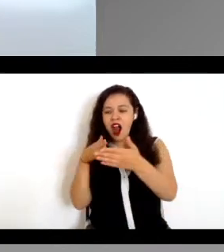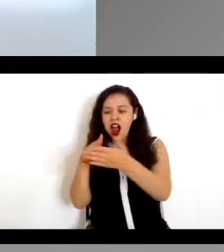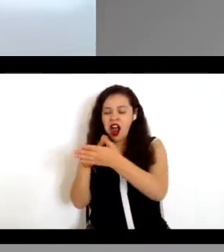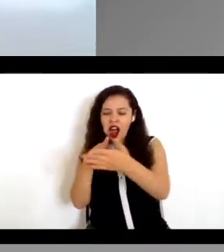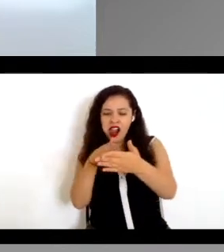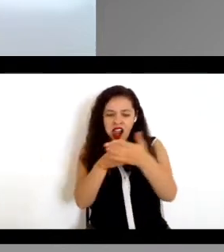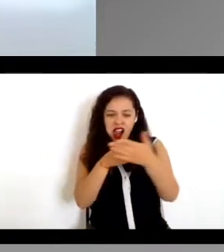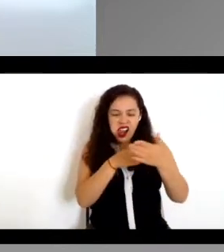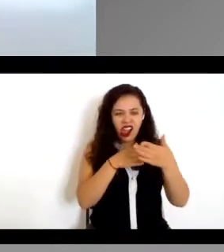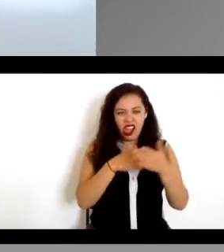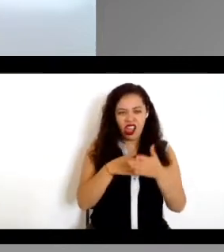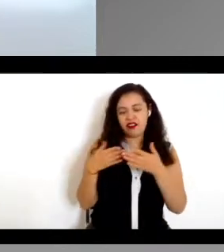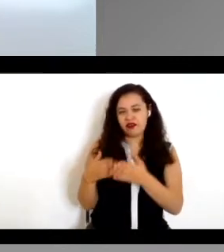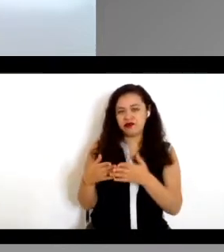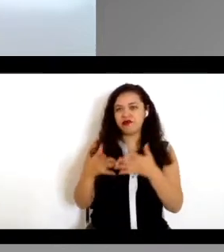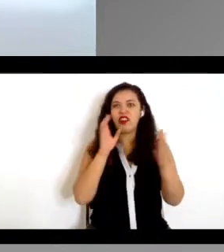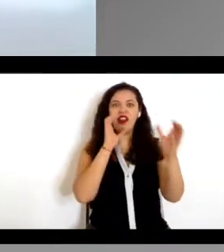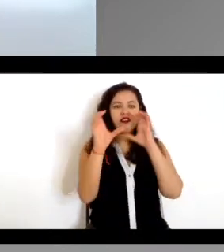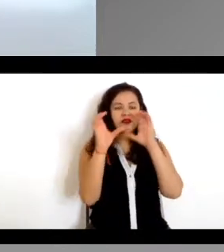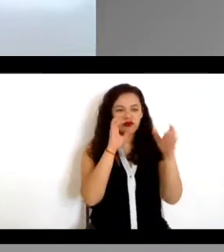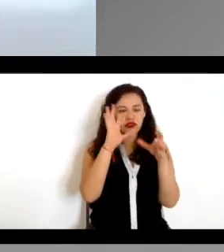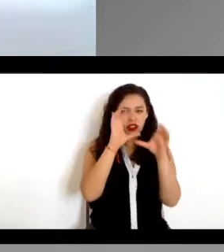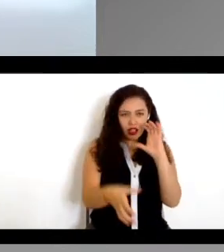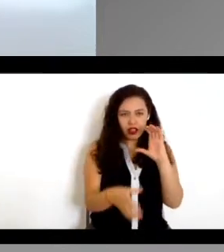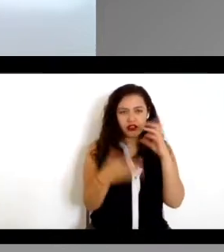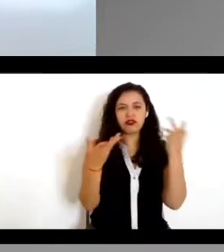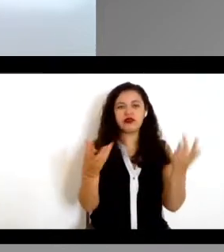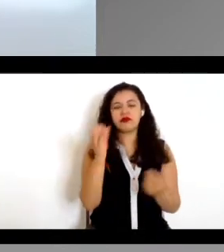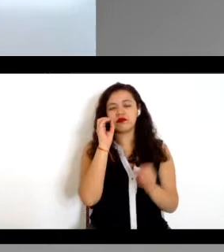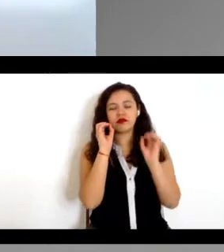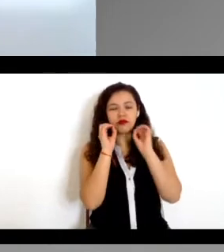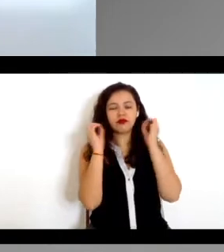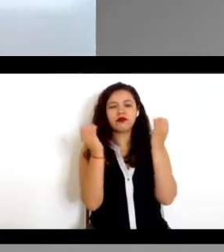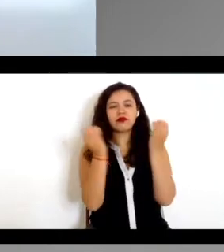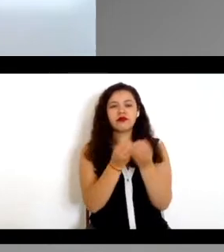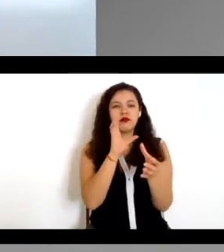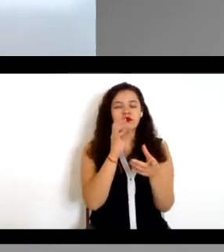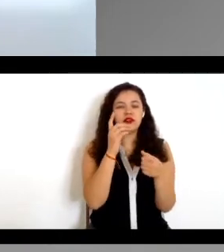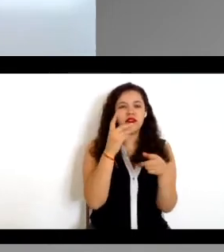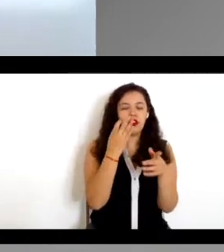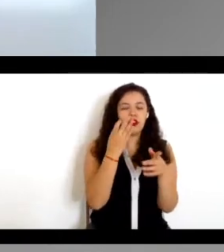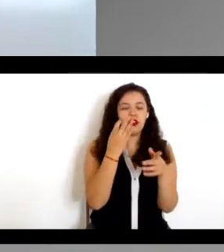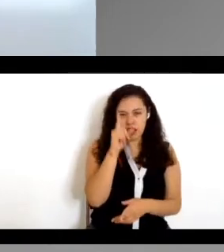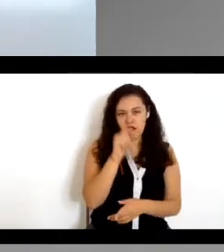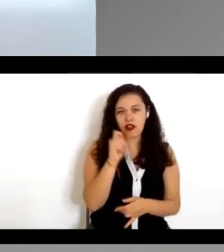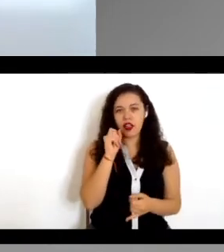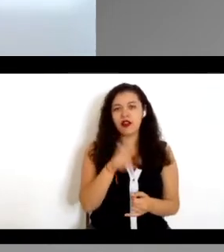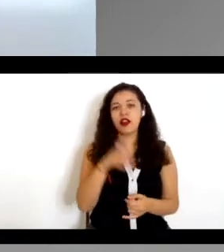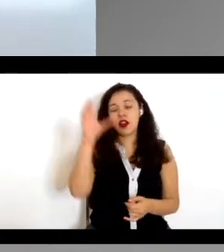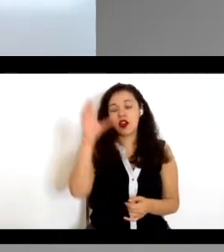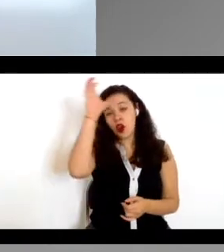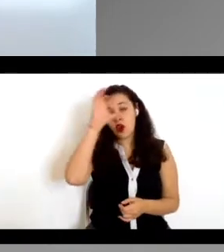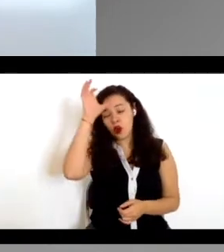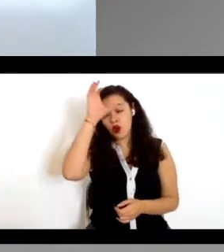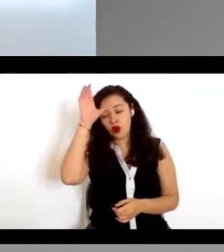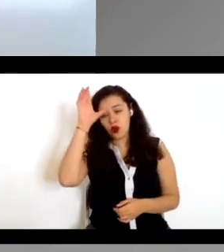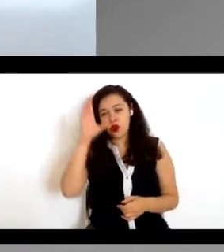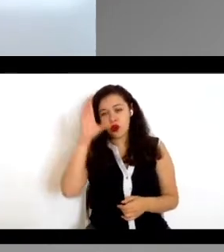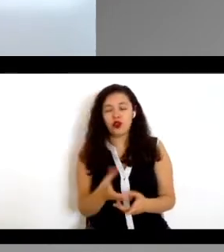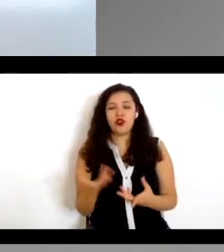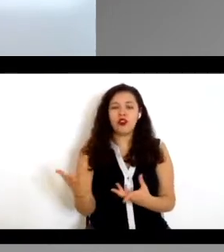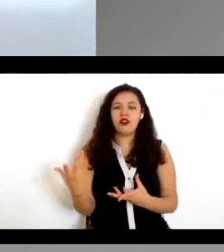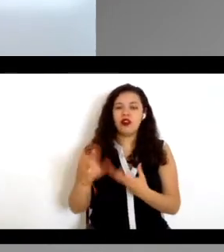físicas, comunicacionales, organizativas y una cultura que acepta la exclusión y la discriminación